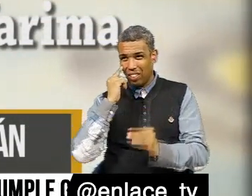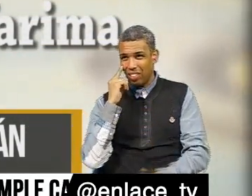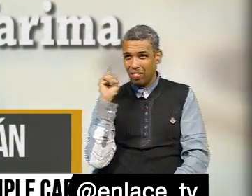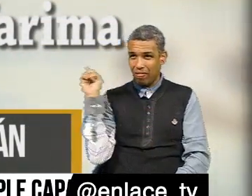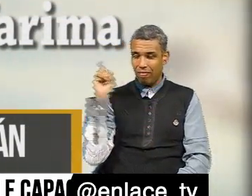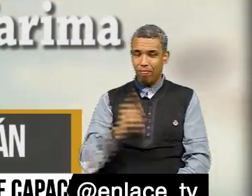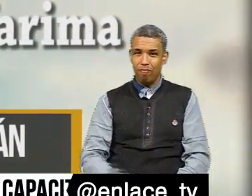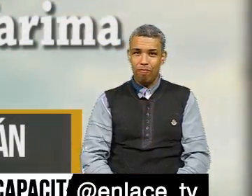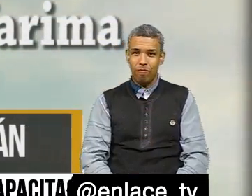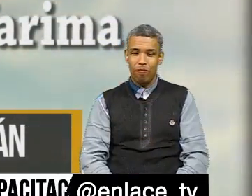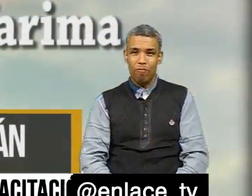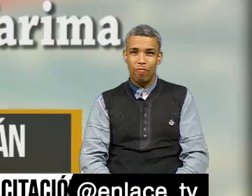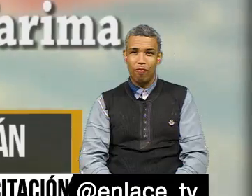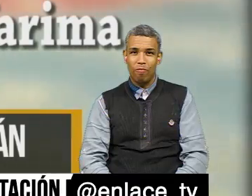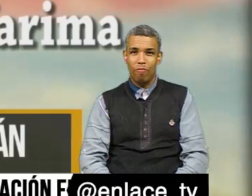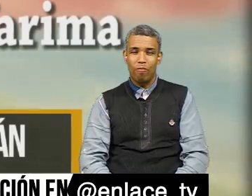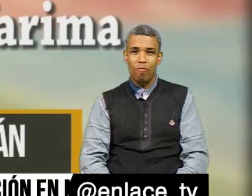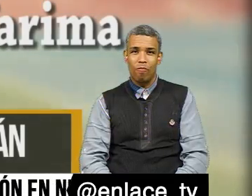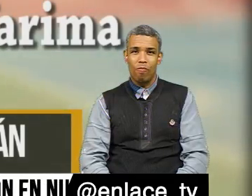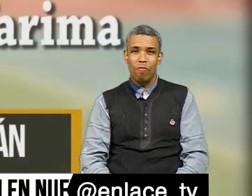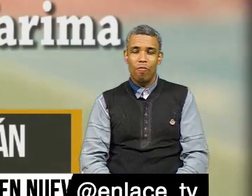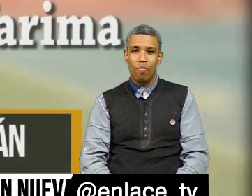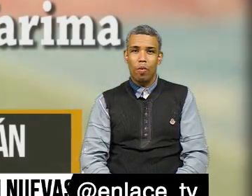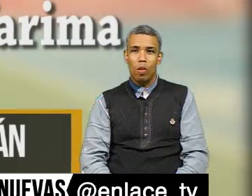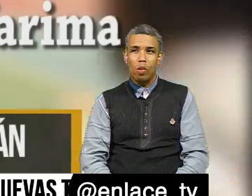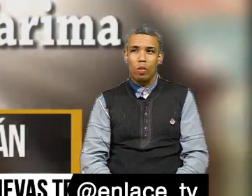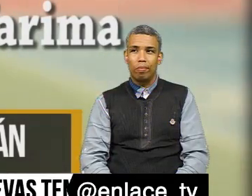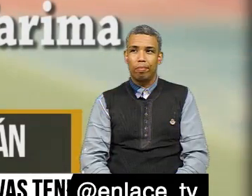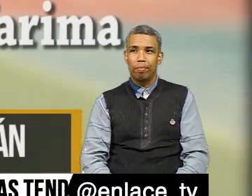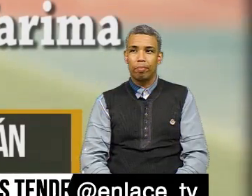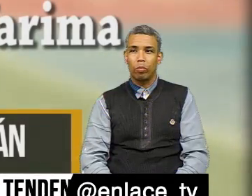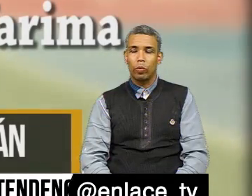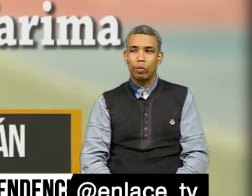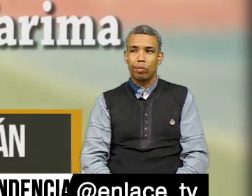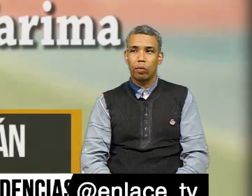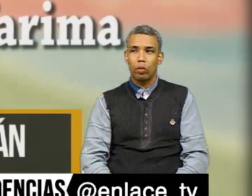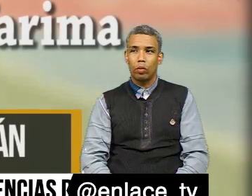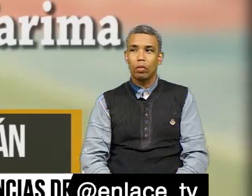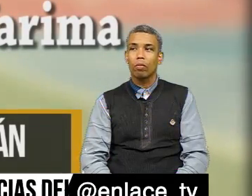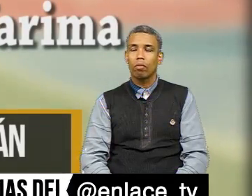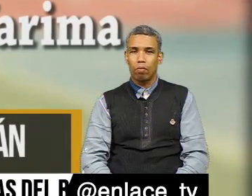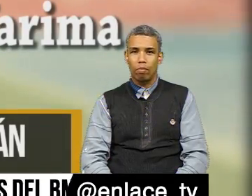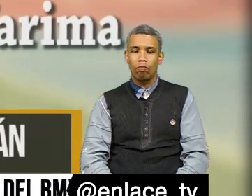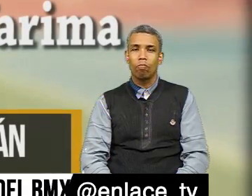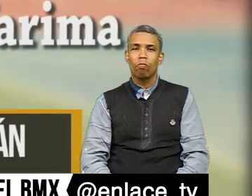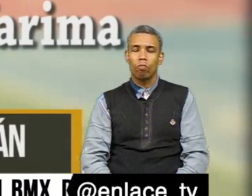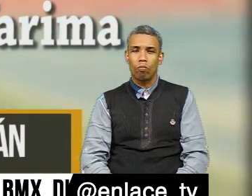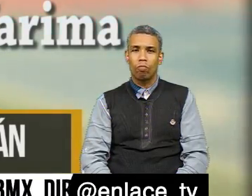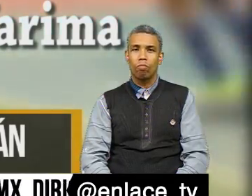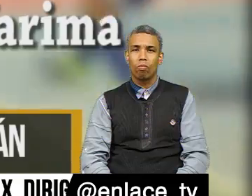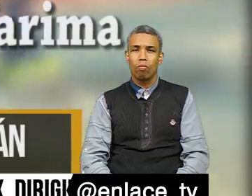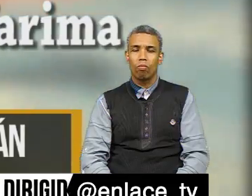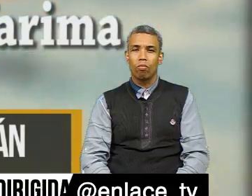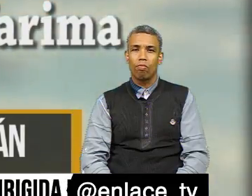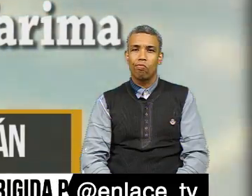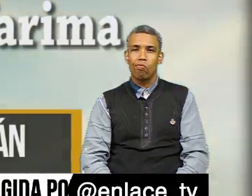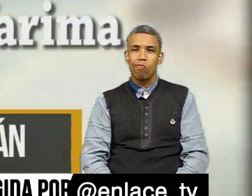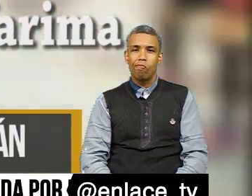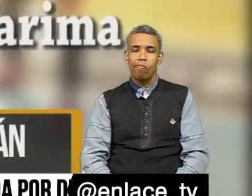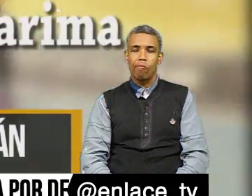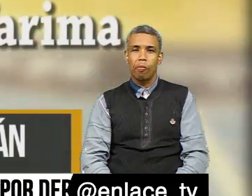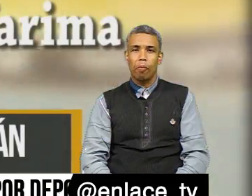Real Victoria y Cable Onitz. A las 8 de la noche harán lo propio Espagén y Barranca Bermeja Soccer. Y a las 9 de la